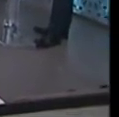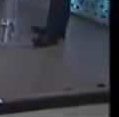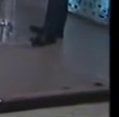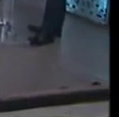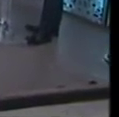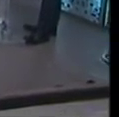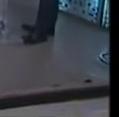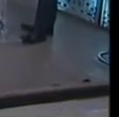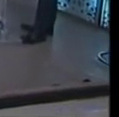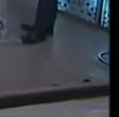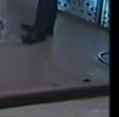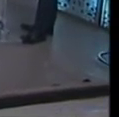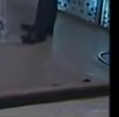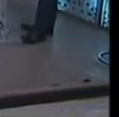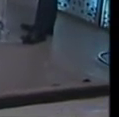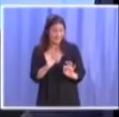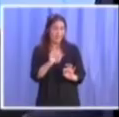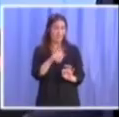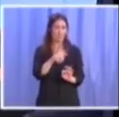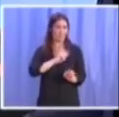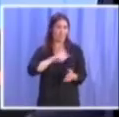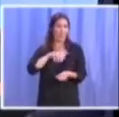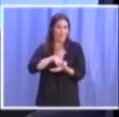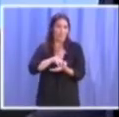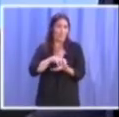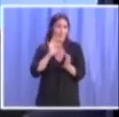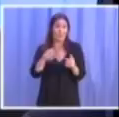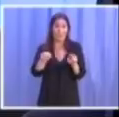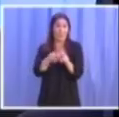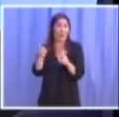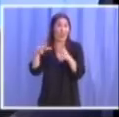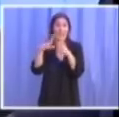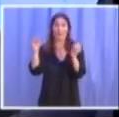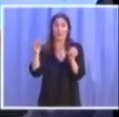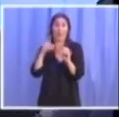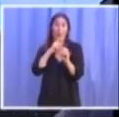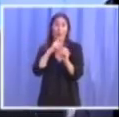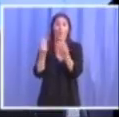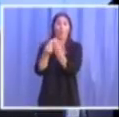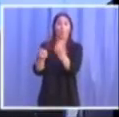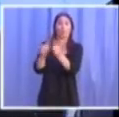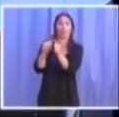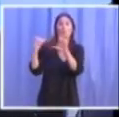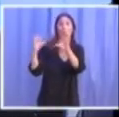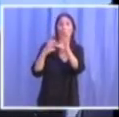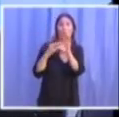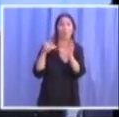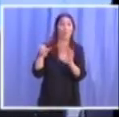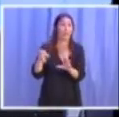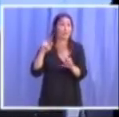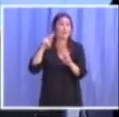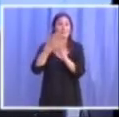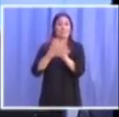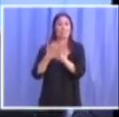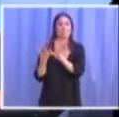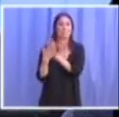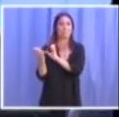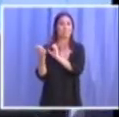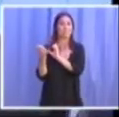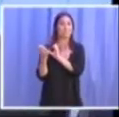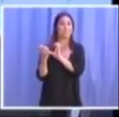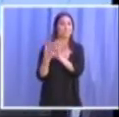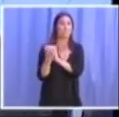y complejos, ¿ya? El problema es que la ponen en duda, como han hecho en Andalucía, junto a Ciudadanos, hablando de esos acuerdos junto